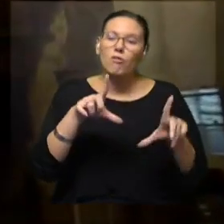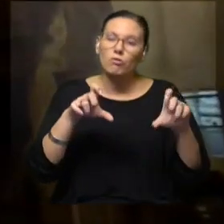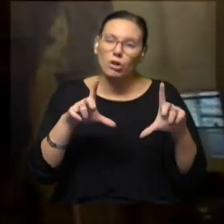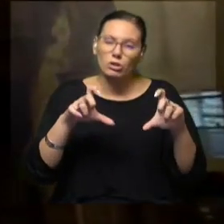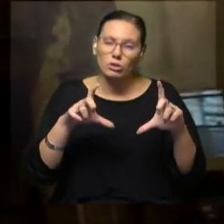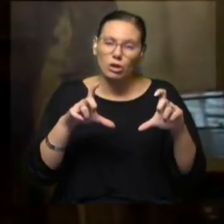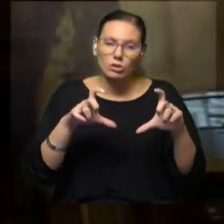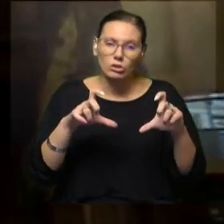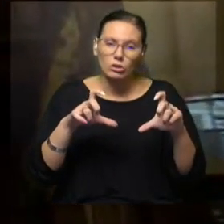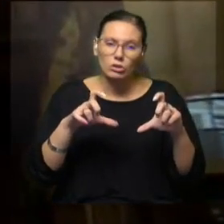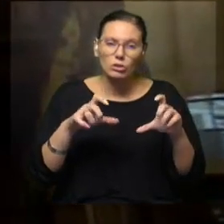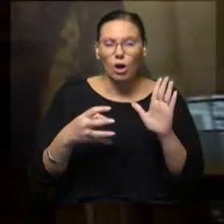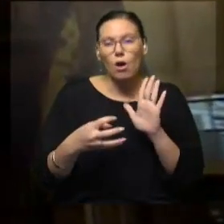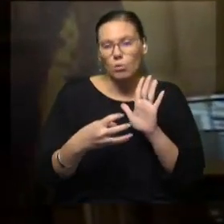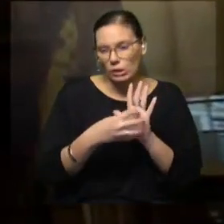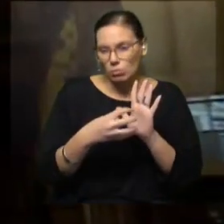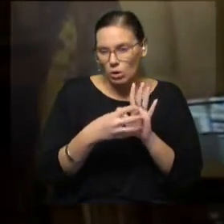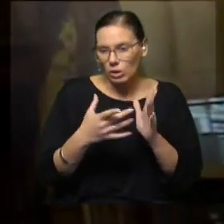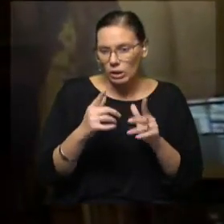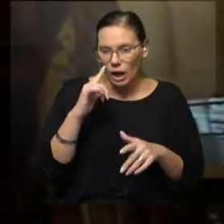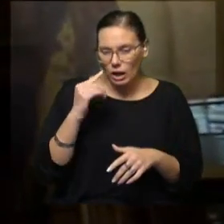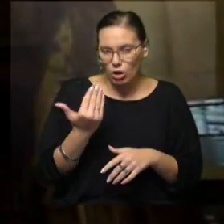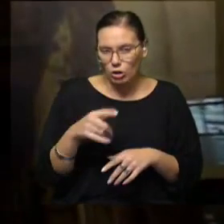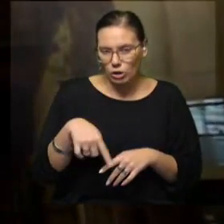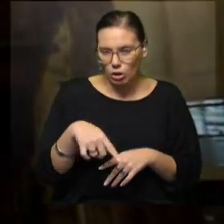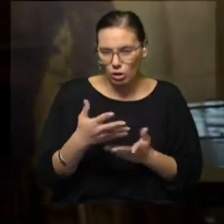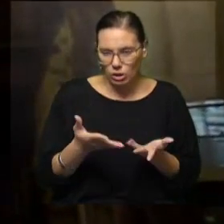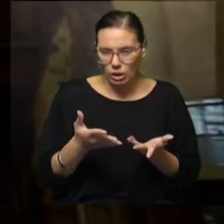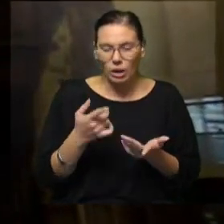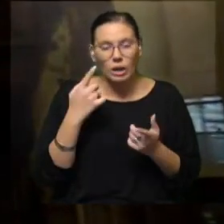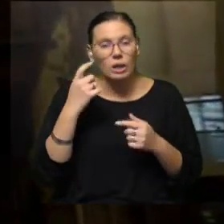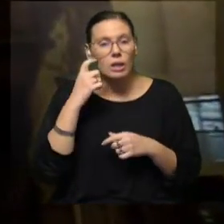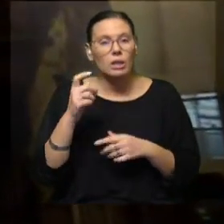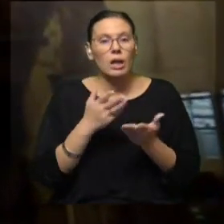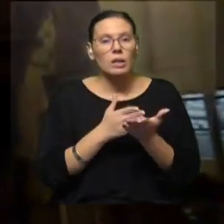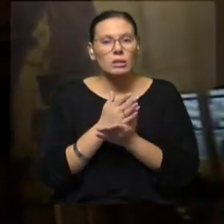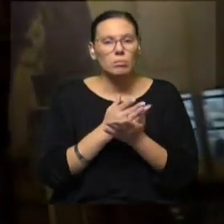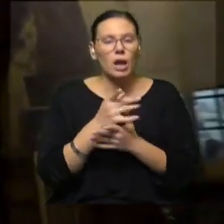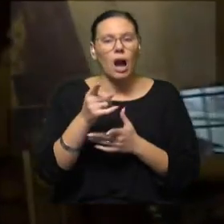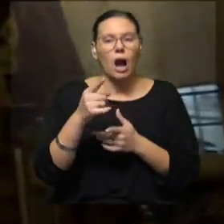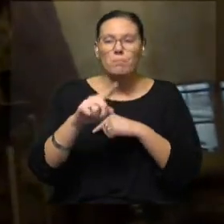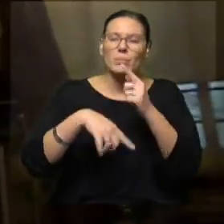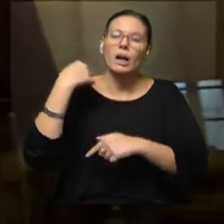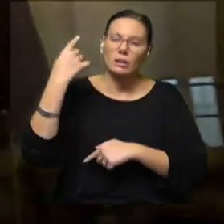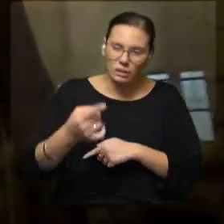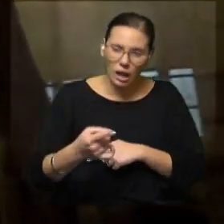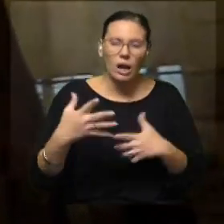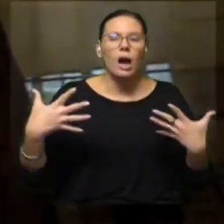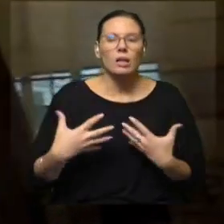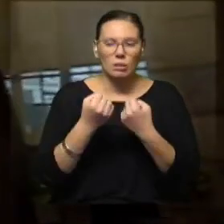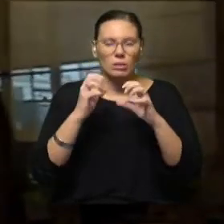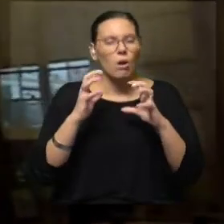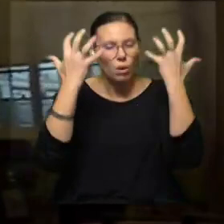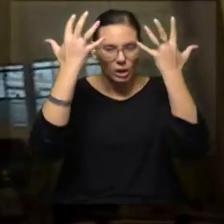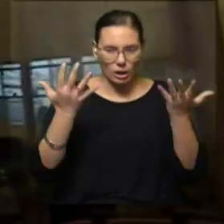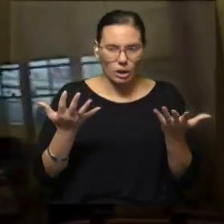veces son bastante icónicas, y entonces la idea era siempre, bueno, es por mañana que es el aniversario de la huelga,